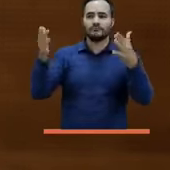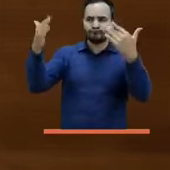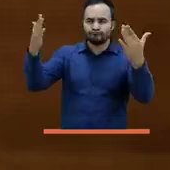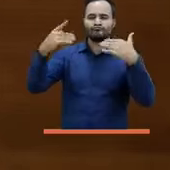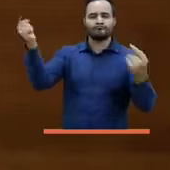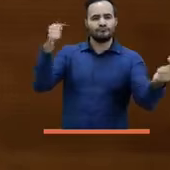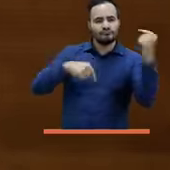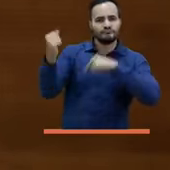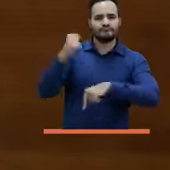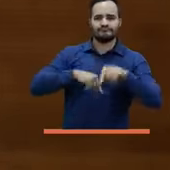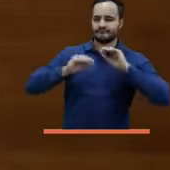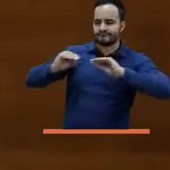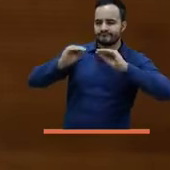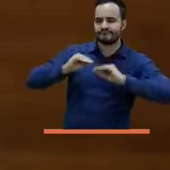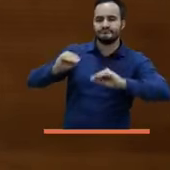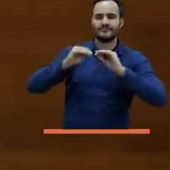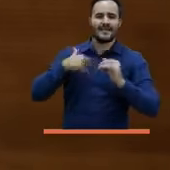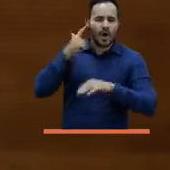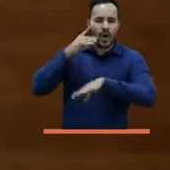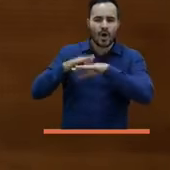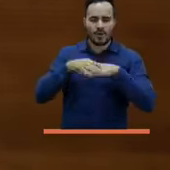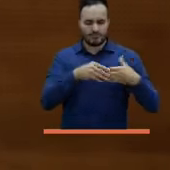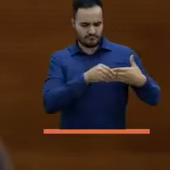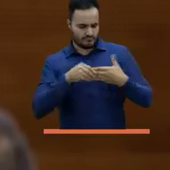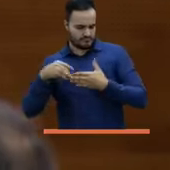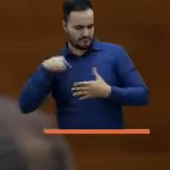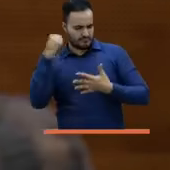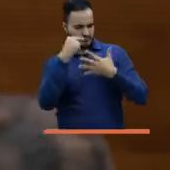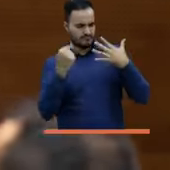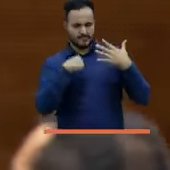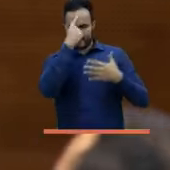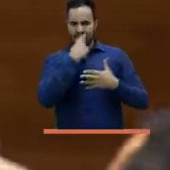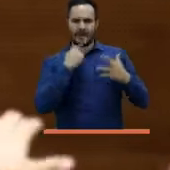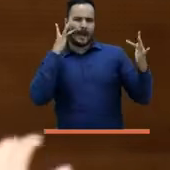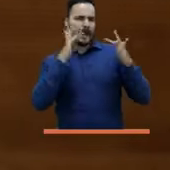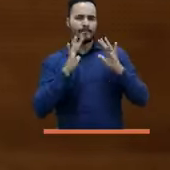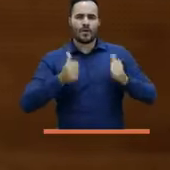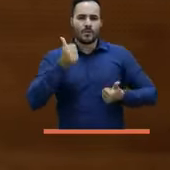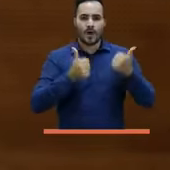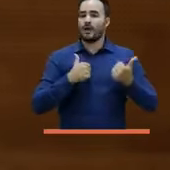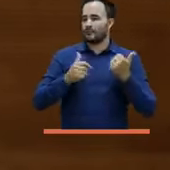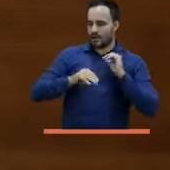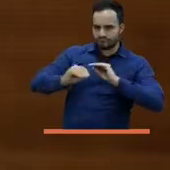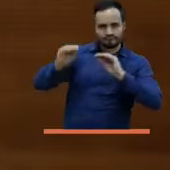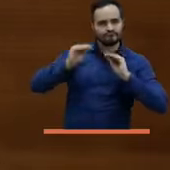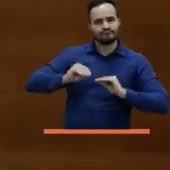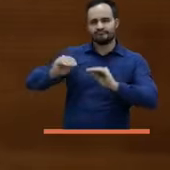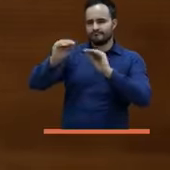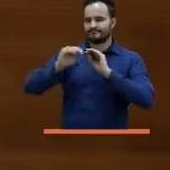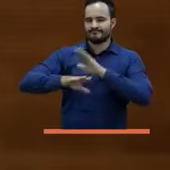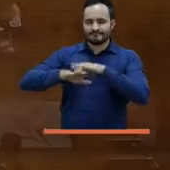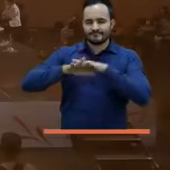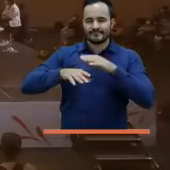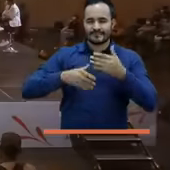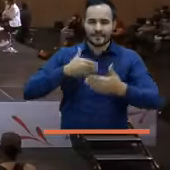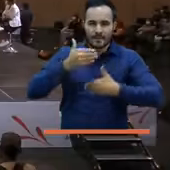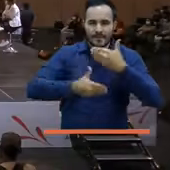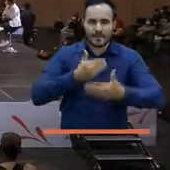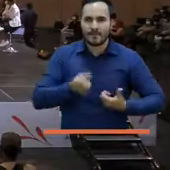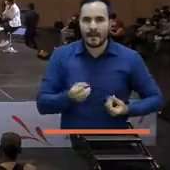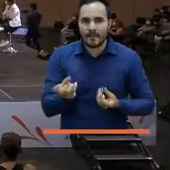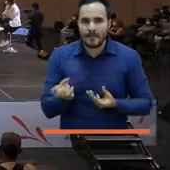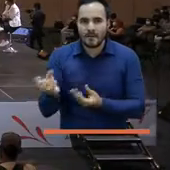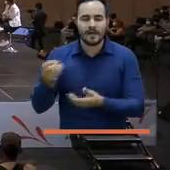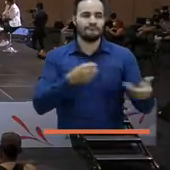precisamente ese propósito cuál es y entendiendo el propósito de vida no desde algo que voy a empezar que